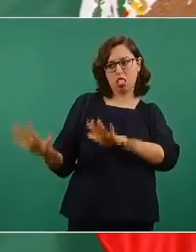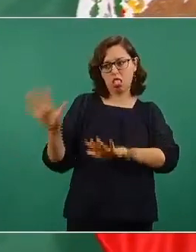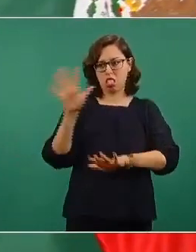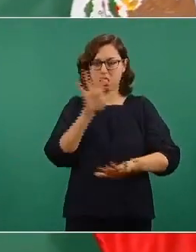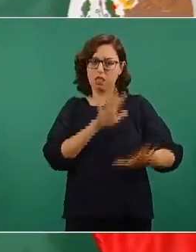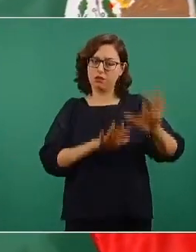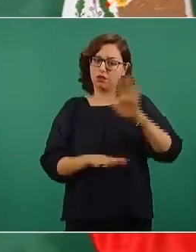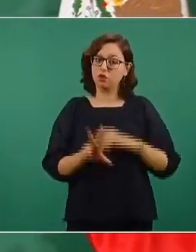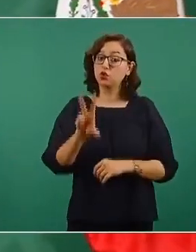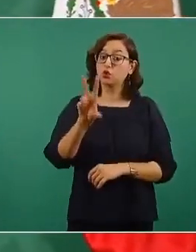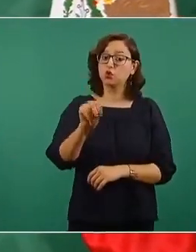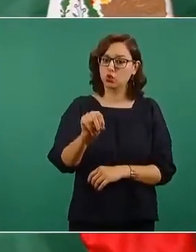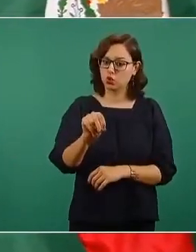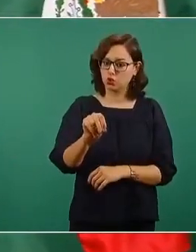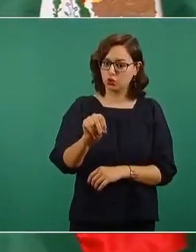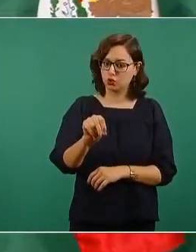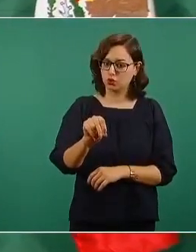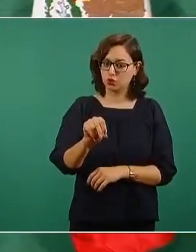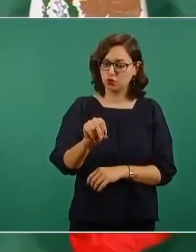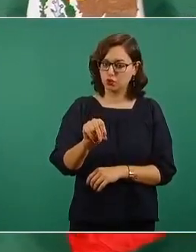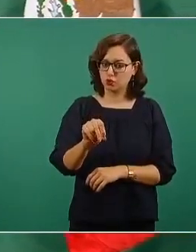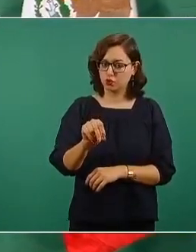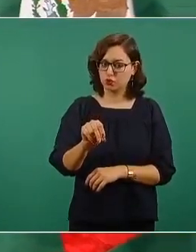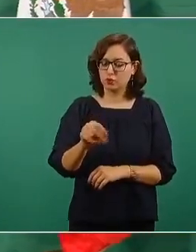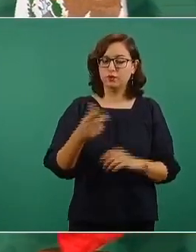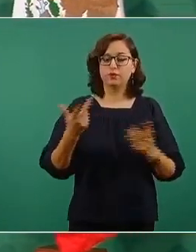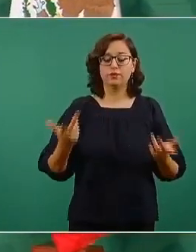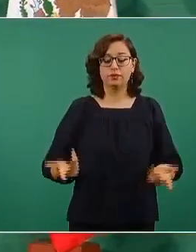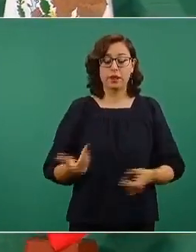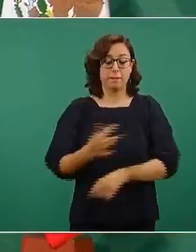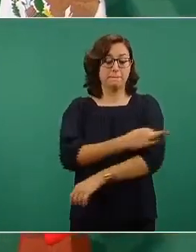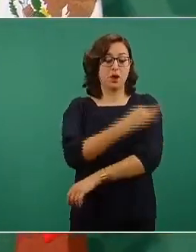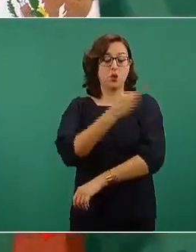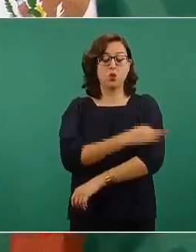la vacuna se aplica de manera universal.